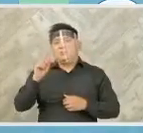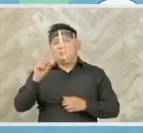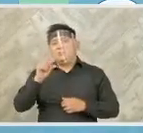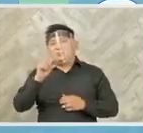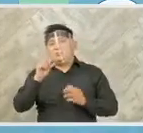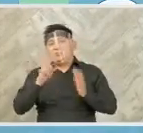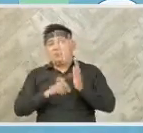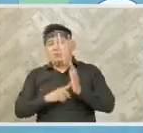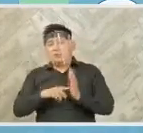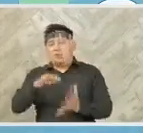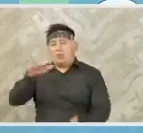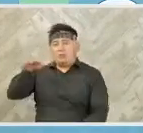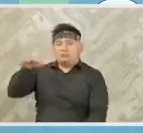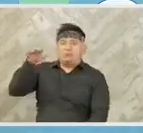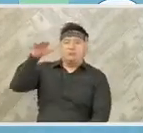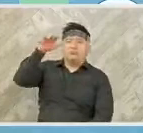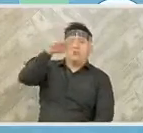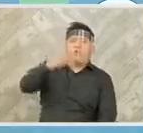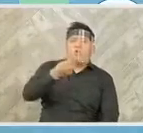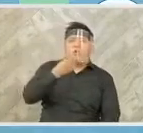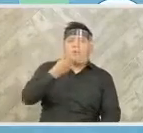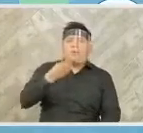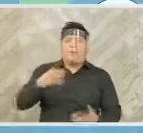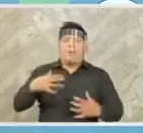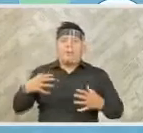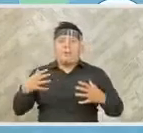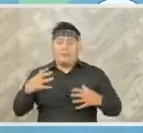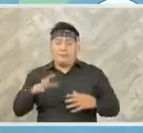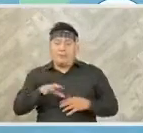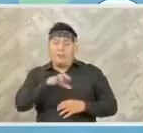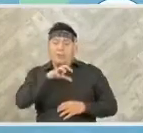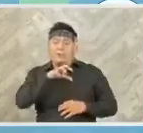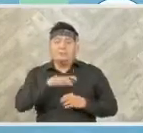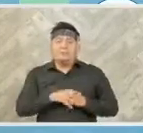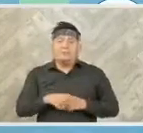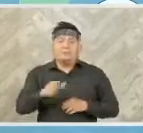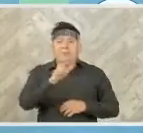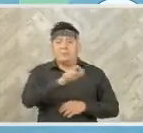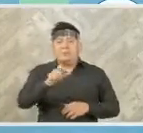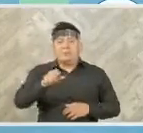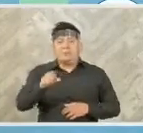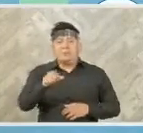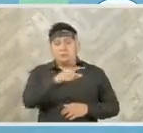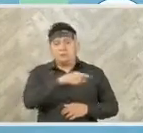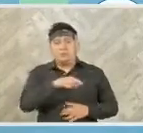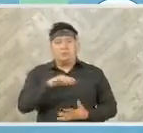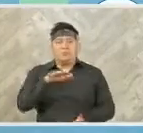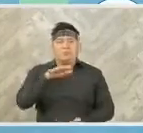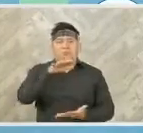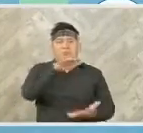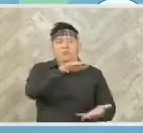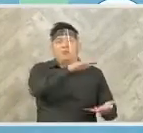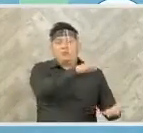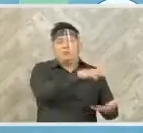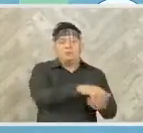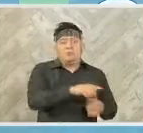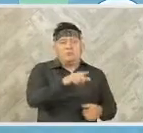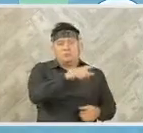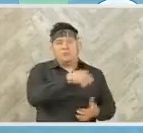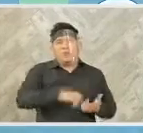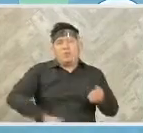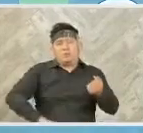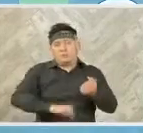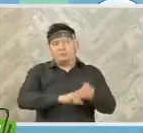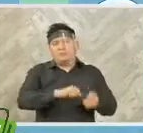perros, permitieron que estas personas de una u otra forma reciban de la administración un apoyo por lo que están